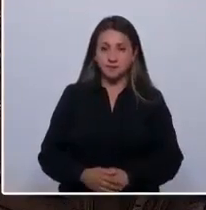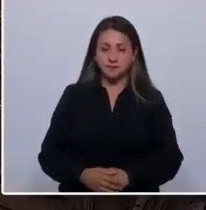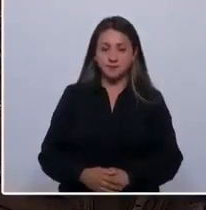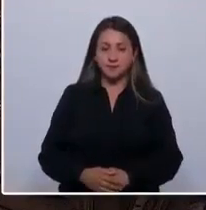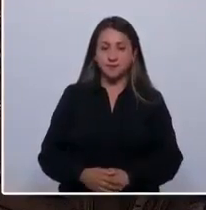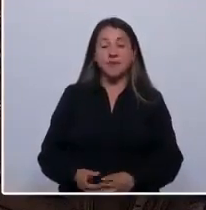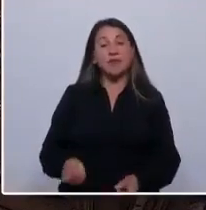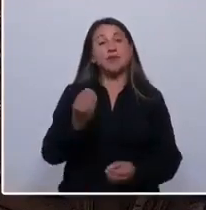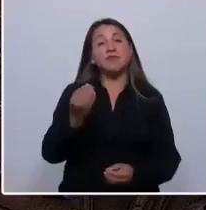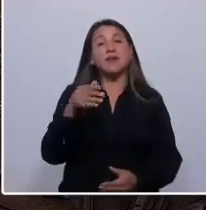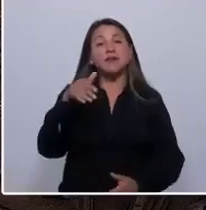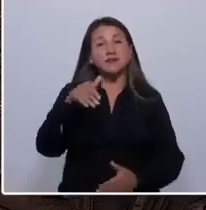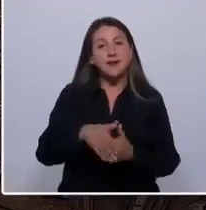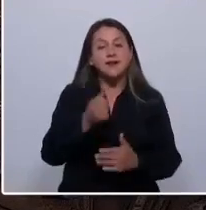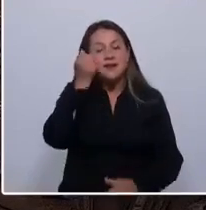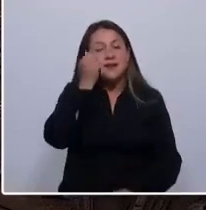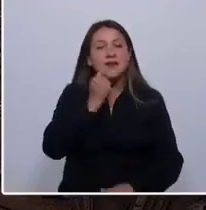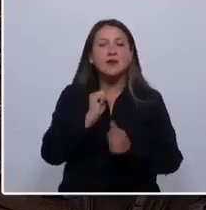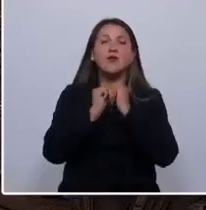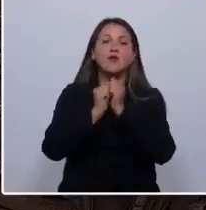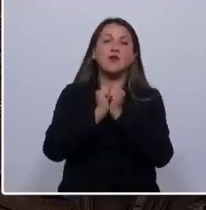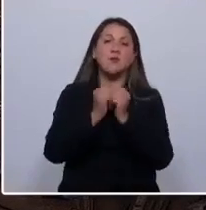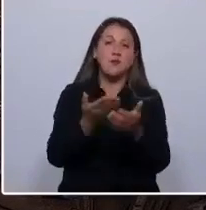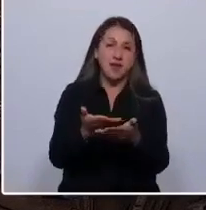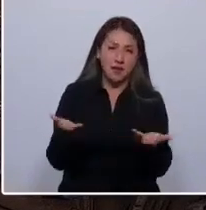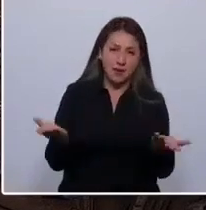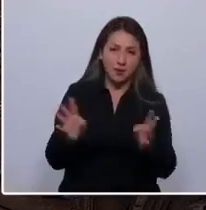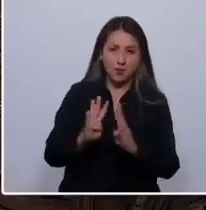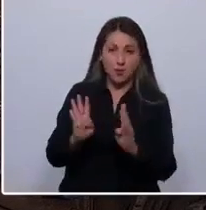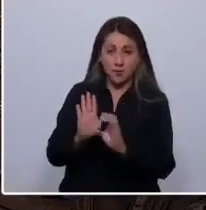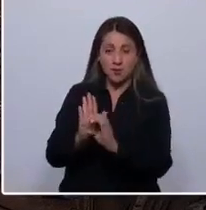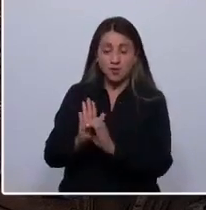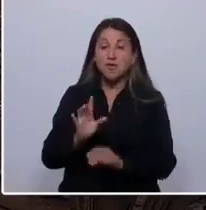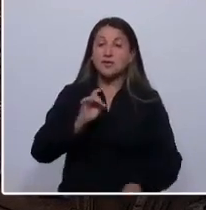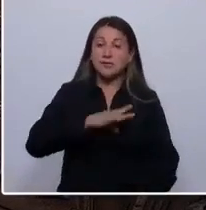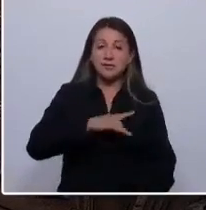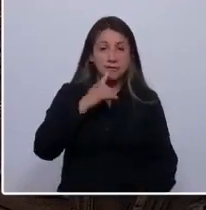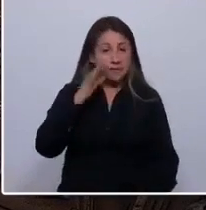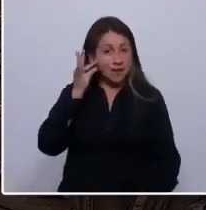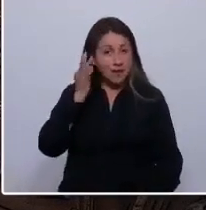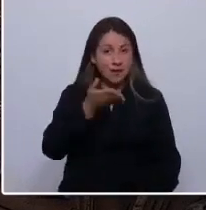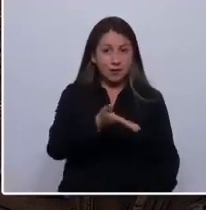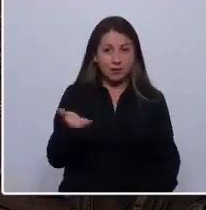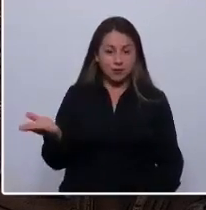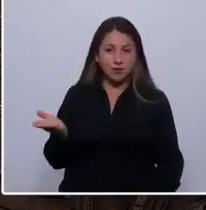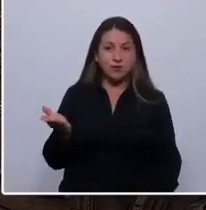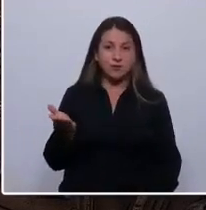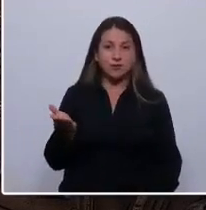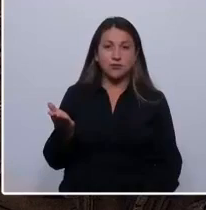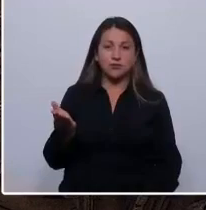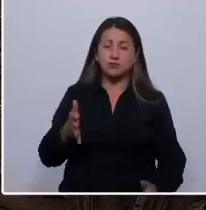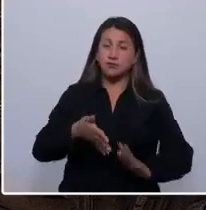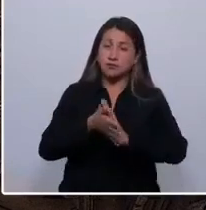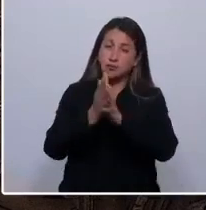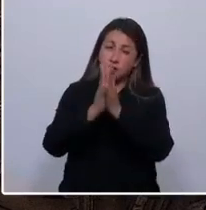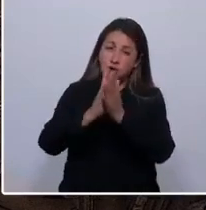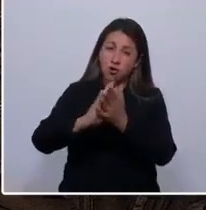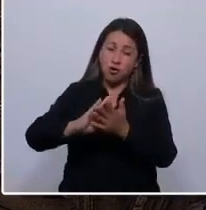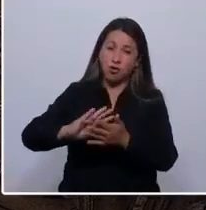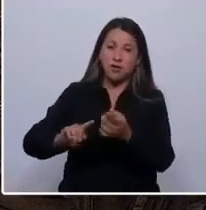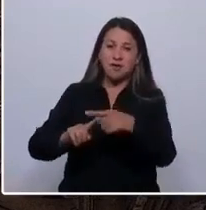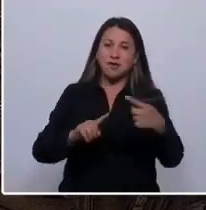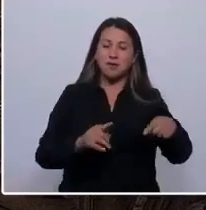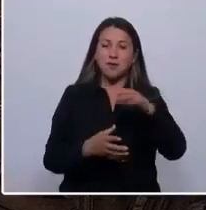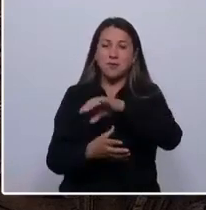Buenas tardes, queridos compañeras, compañeros chilenas y chilenos de todas las naciones,